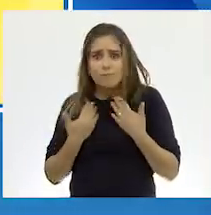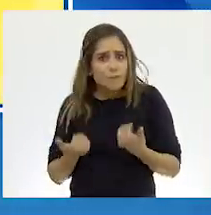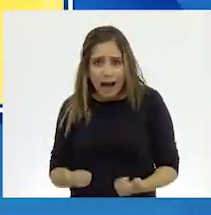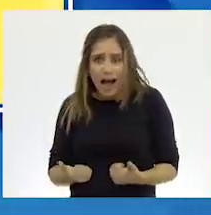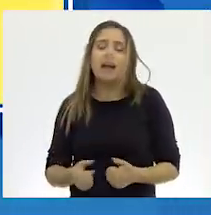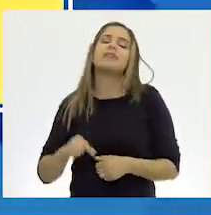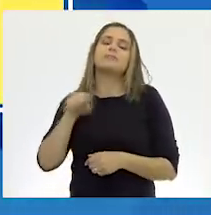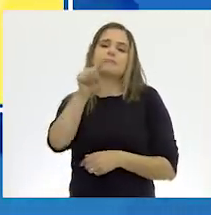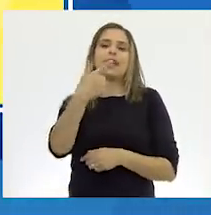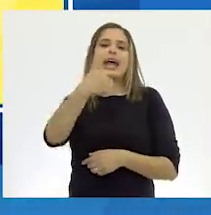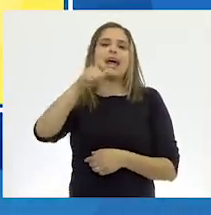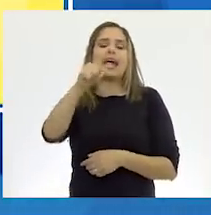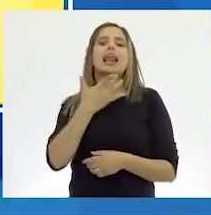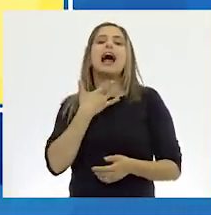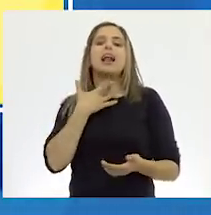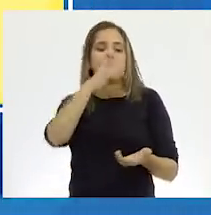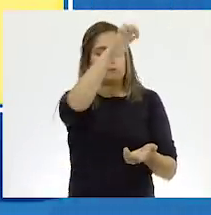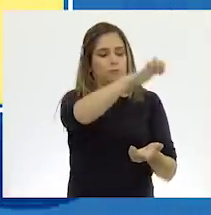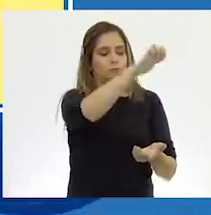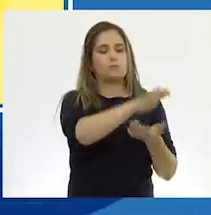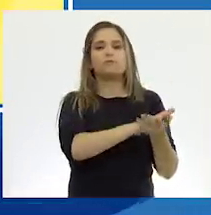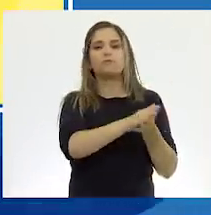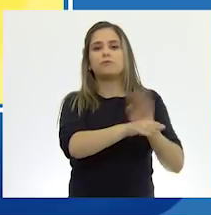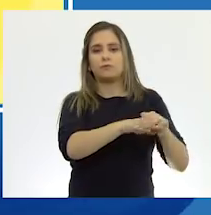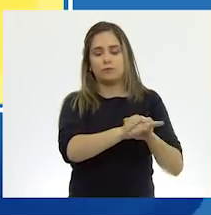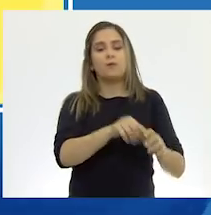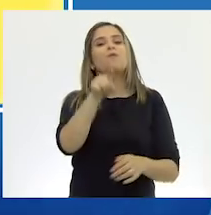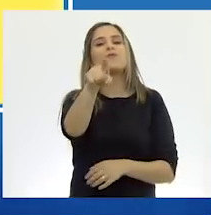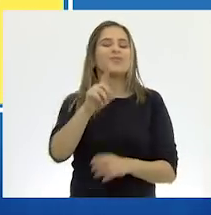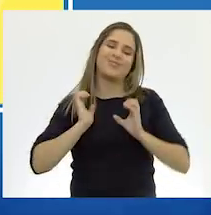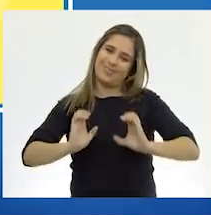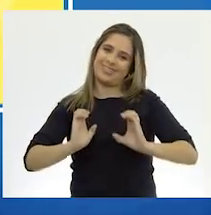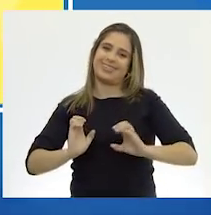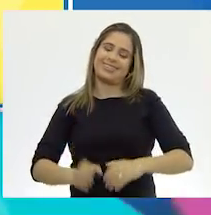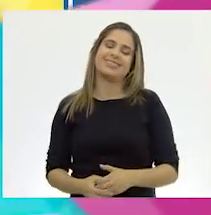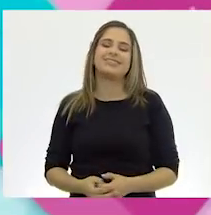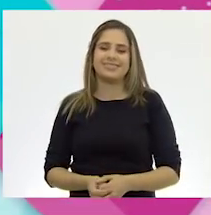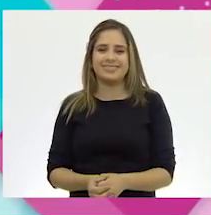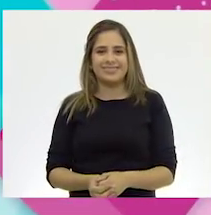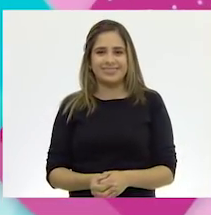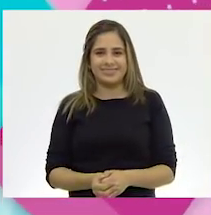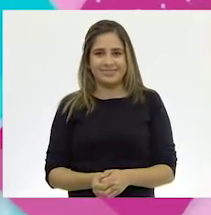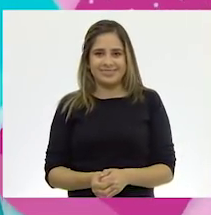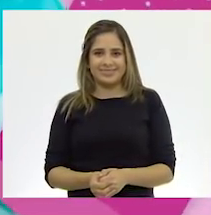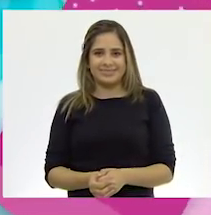usa desinfectantes a base de alcohol. ¡Cuídate!